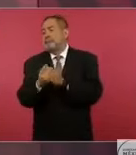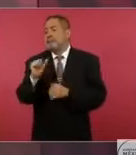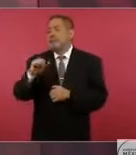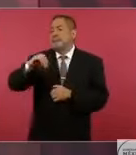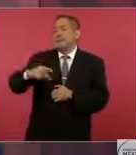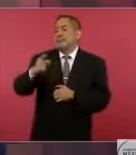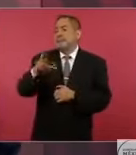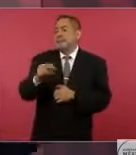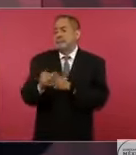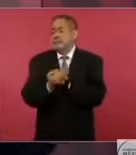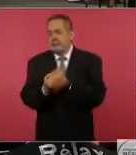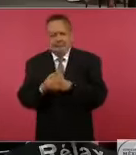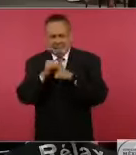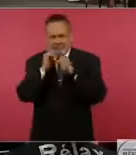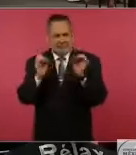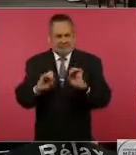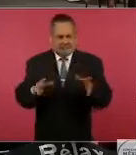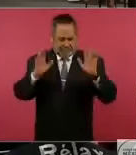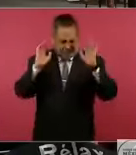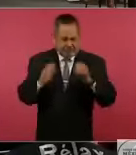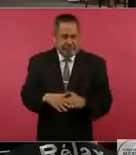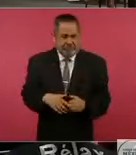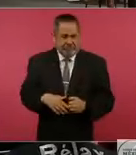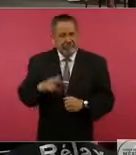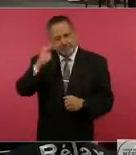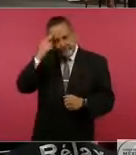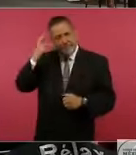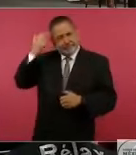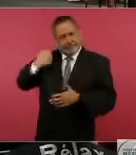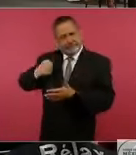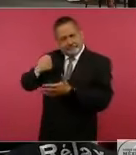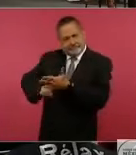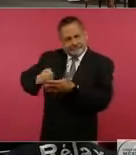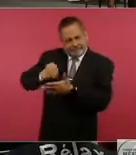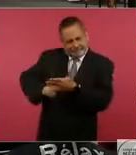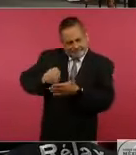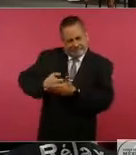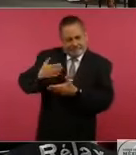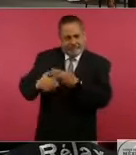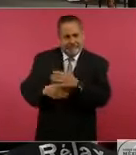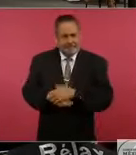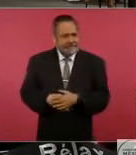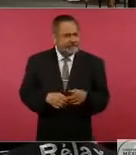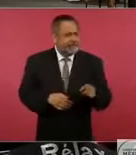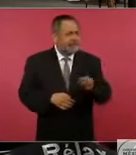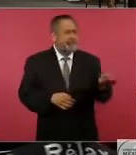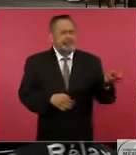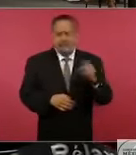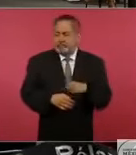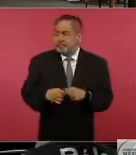Y me acuerdo que cuando empezamos a luchar en la oposición, que me denunciaban.